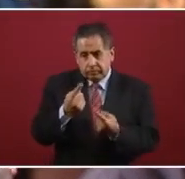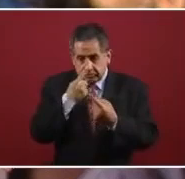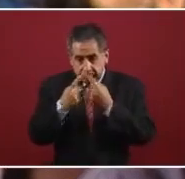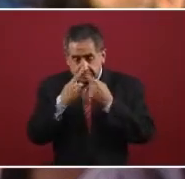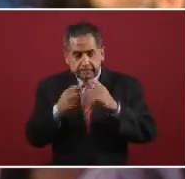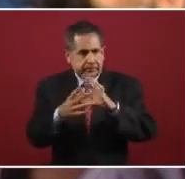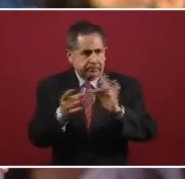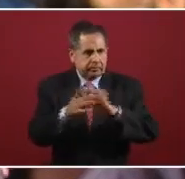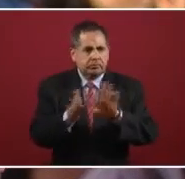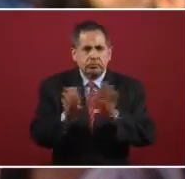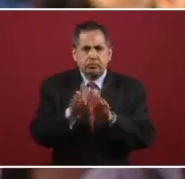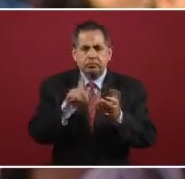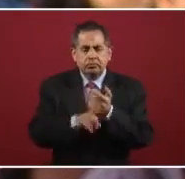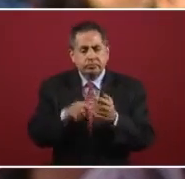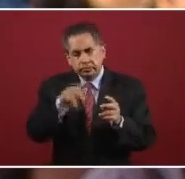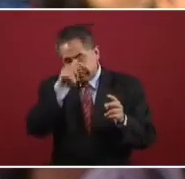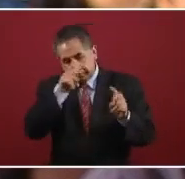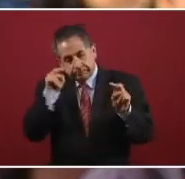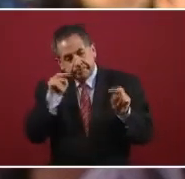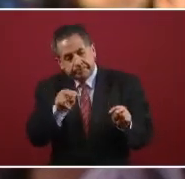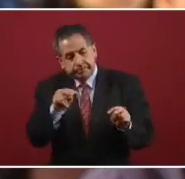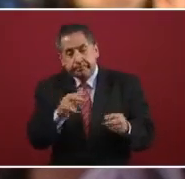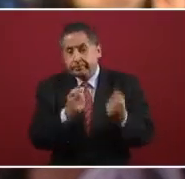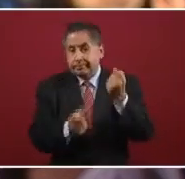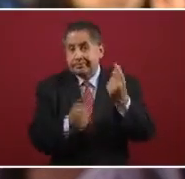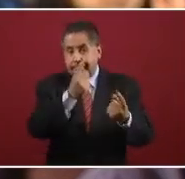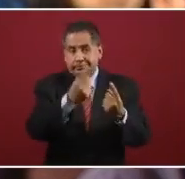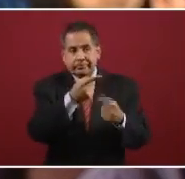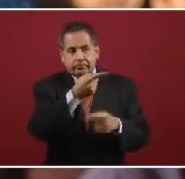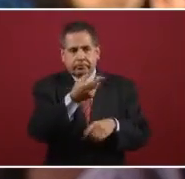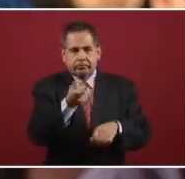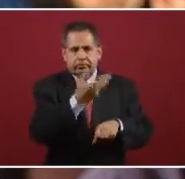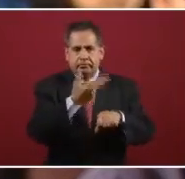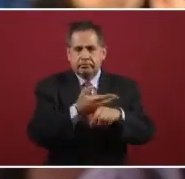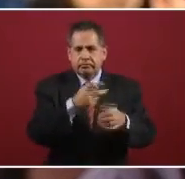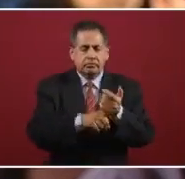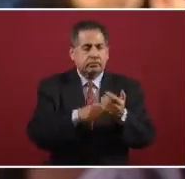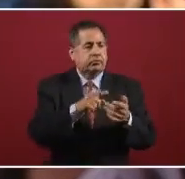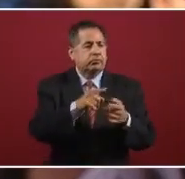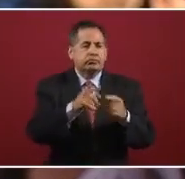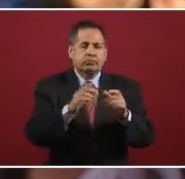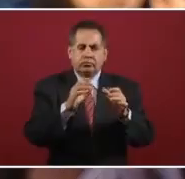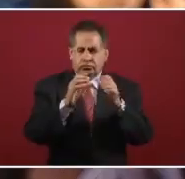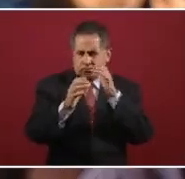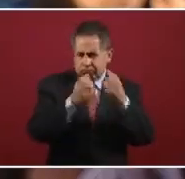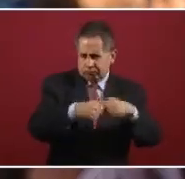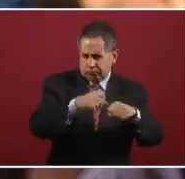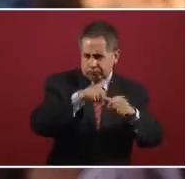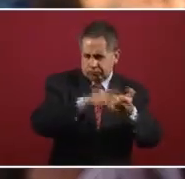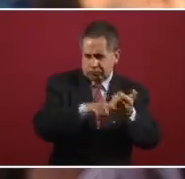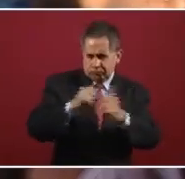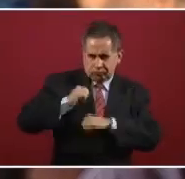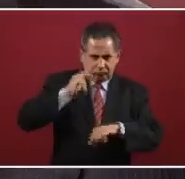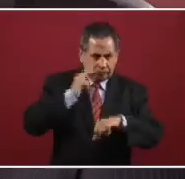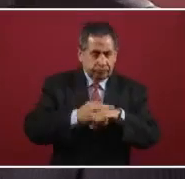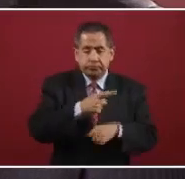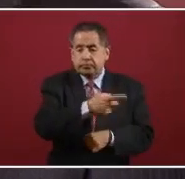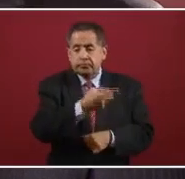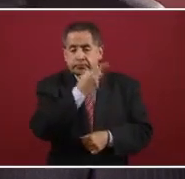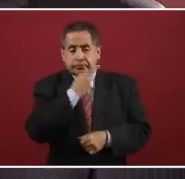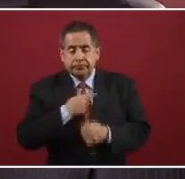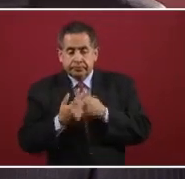si pueden revisar este tema. Platiqué con algunas dependencias, bueno, con las áreas de comunicación social. Ellos me explicaban